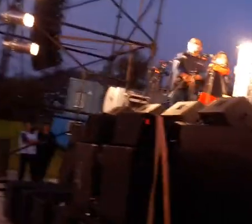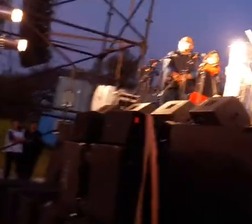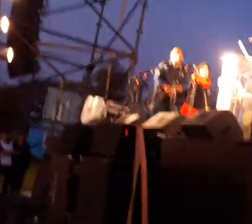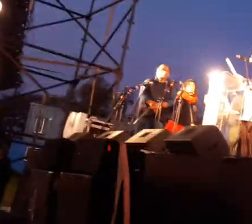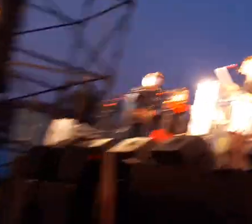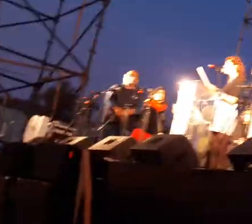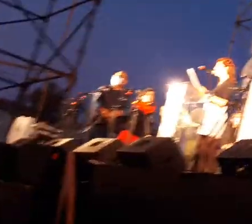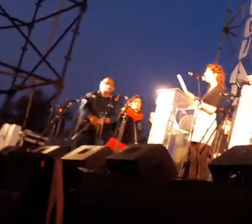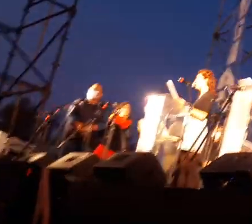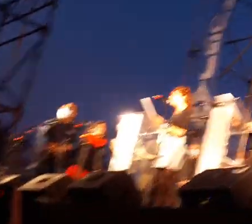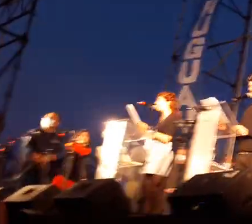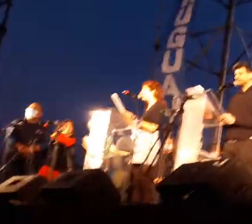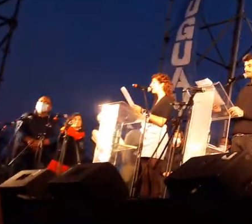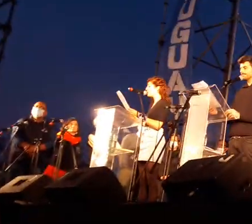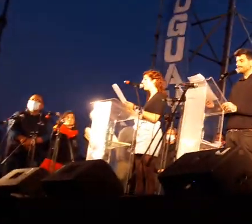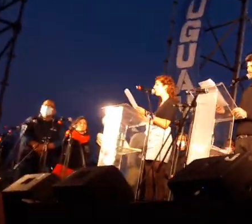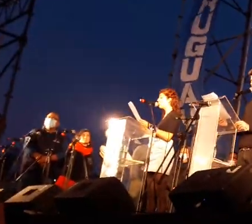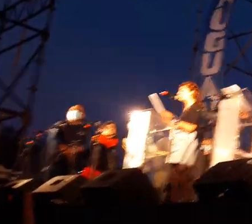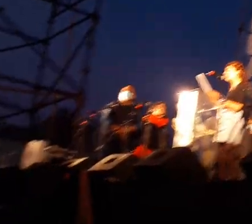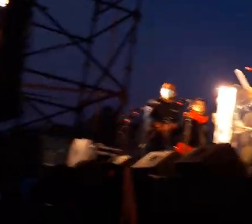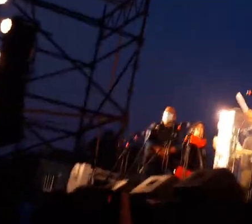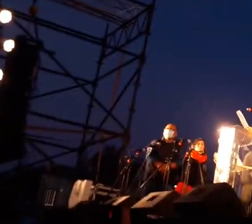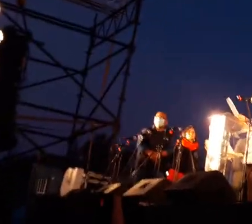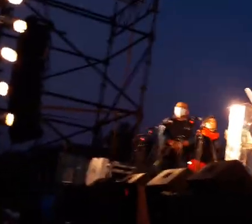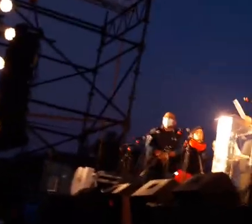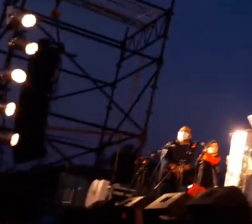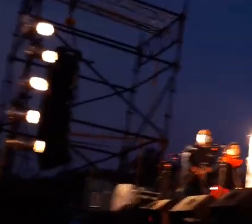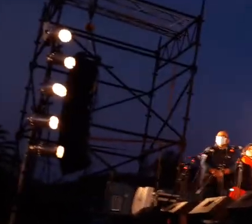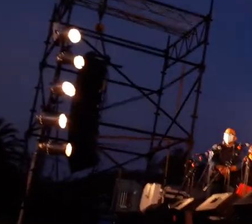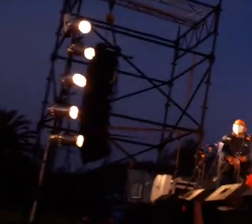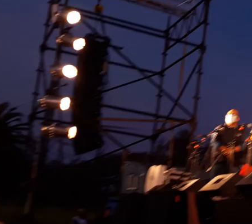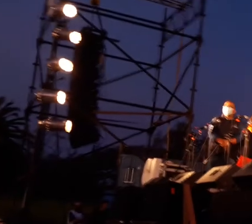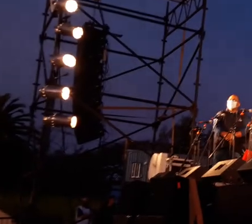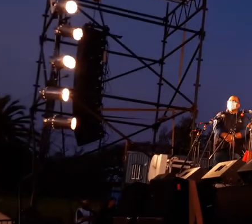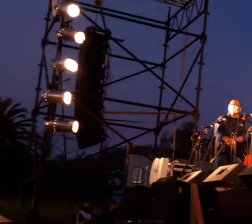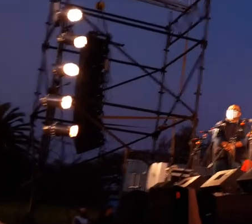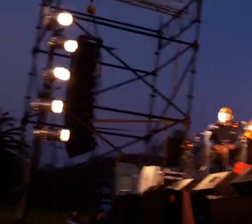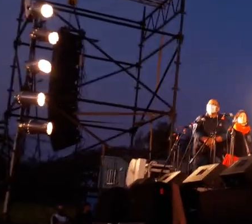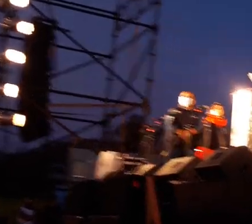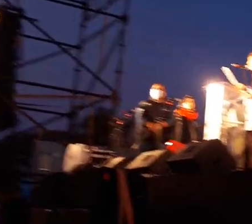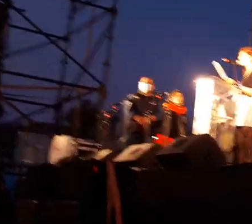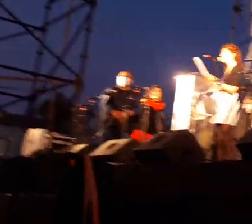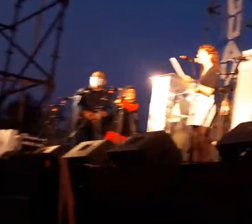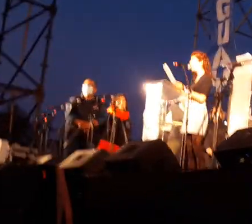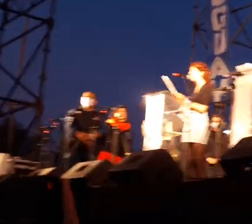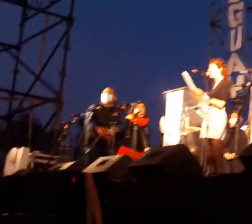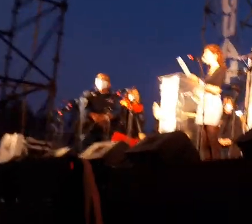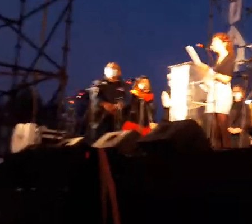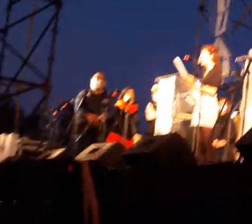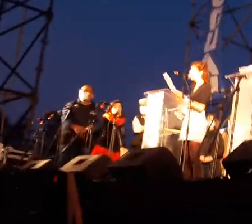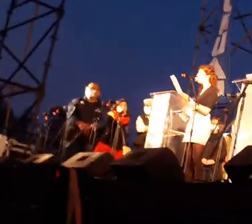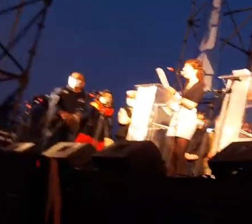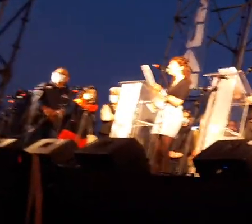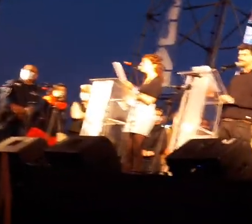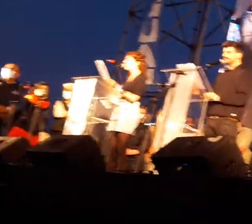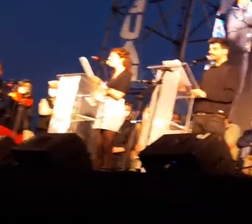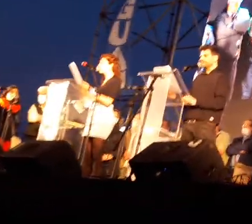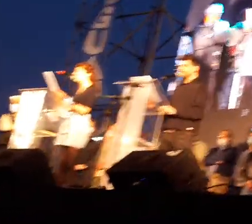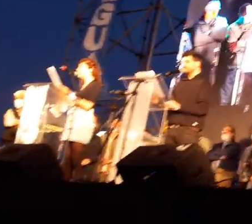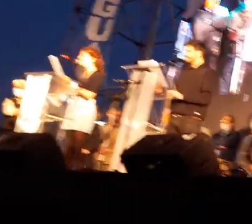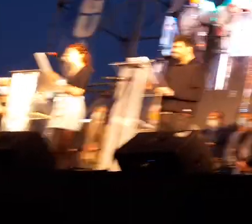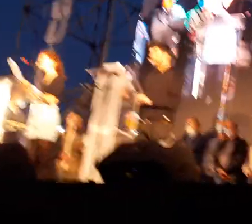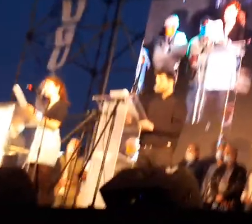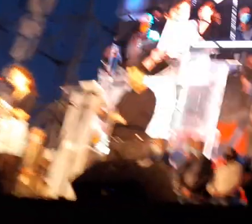viene a cambiar la concepción que tenemos de la educación como un bien público social, un derecho humano para todos y todas, y lo cambia